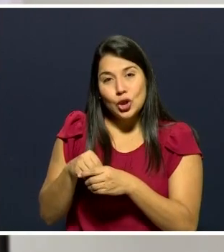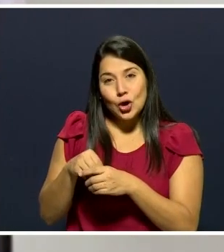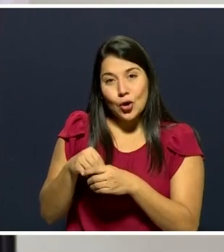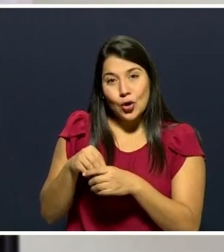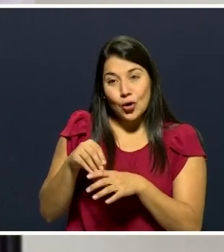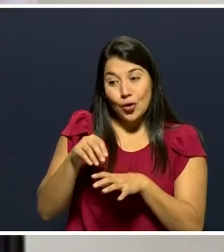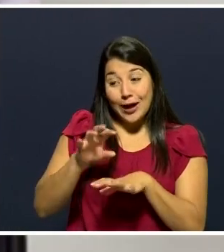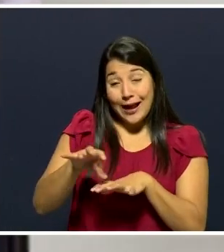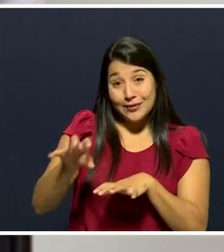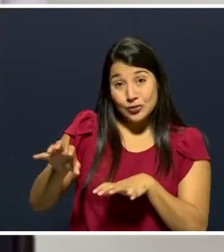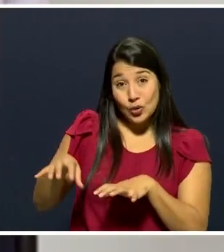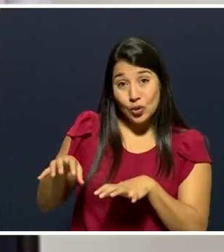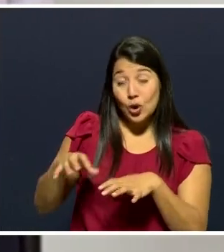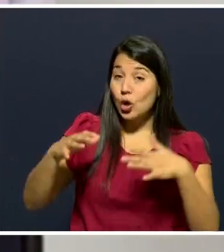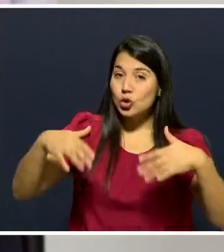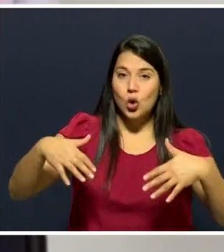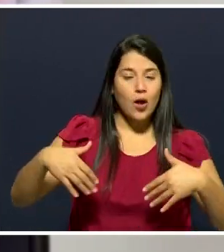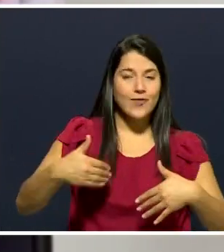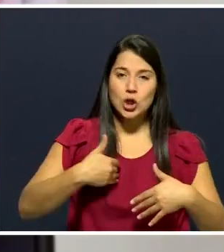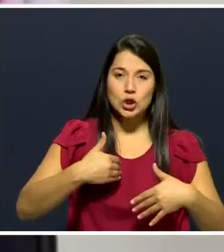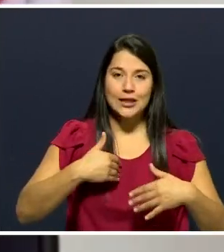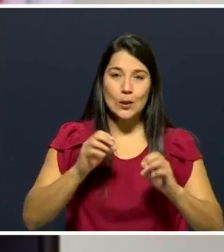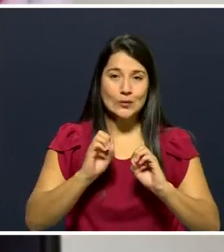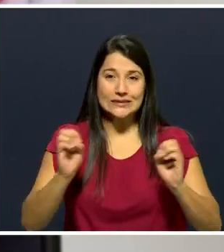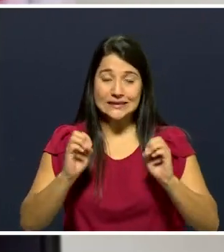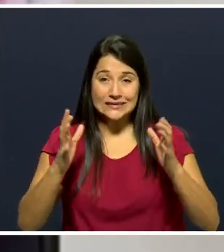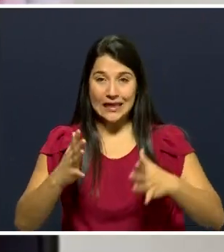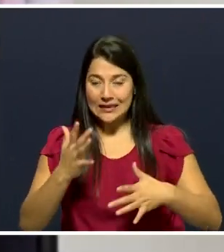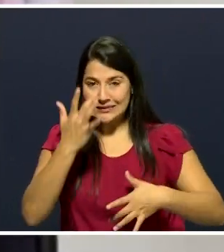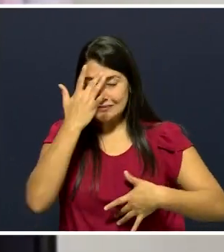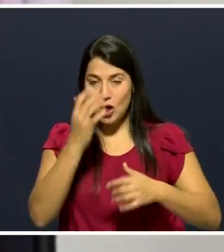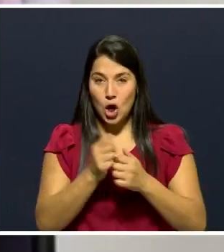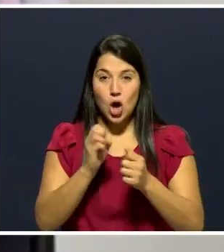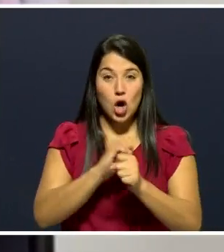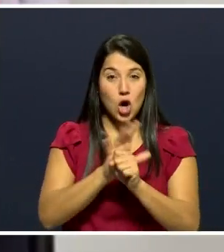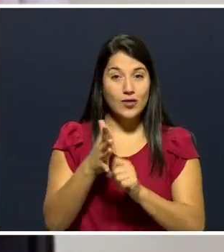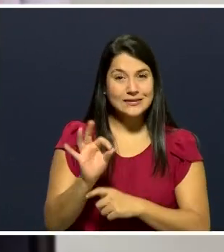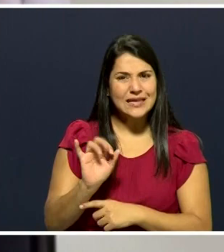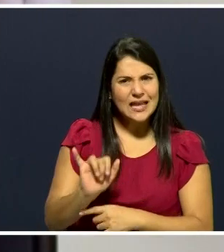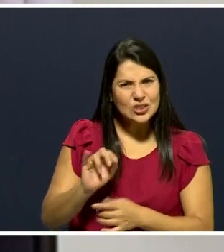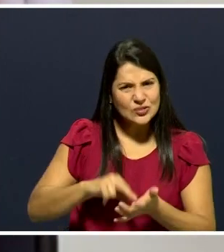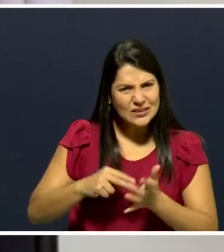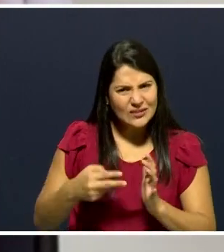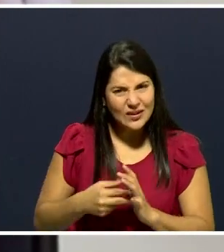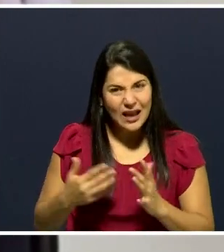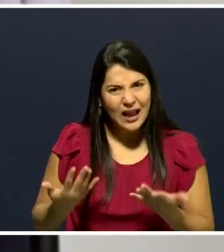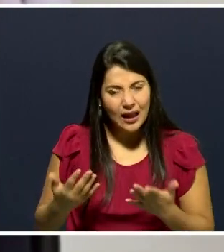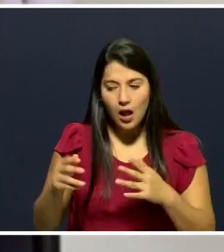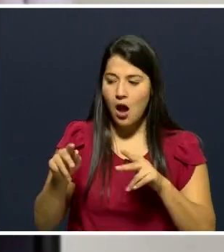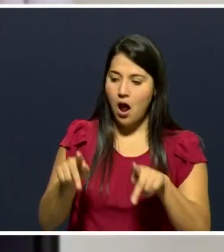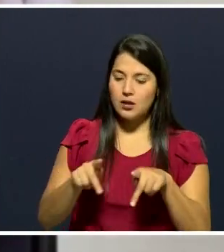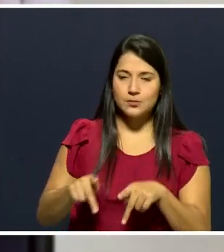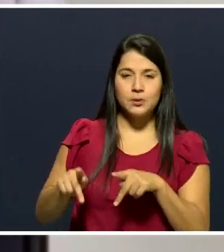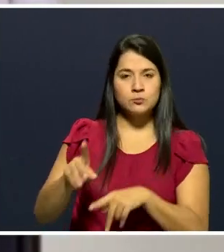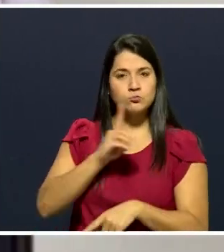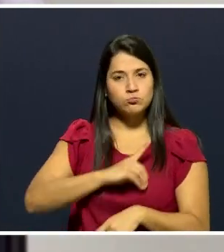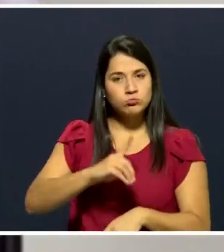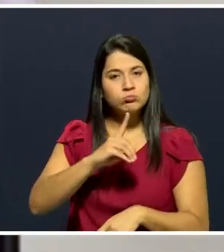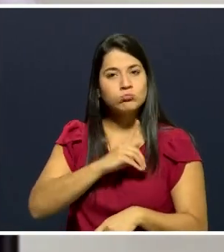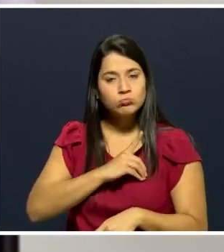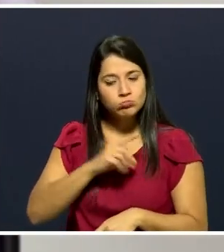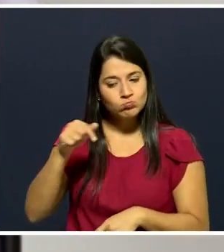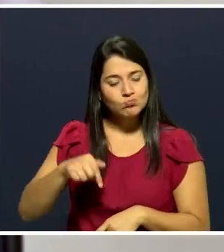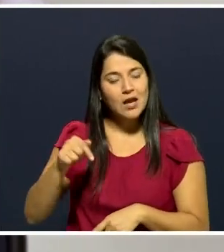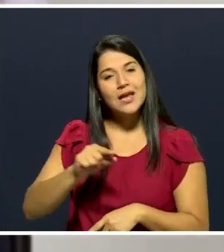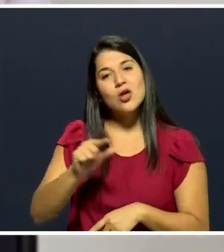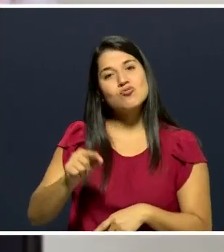que aún no tienen contagios de COVID-19, y eso responde a la disciplina que ha tenido nuestra población